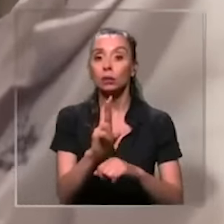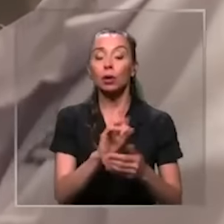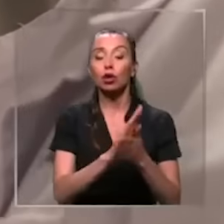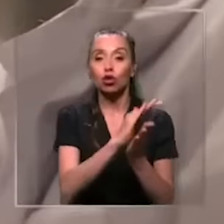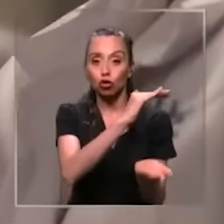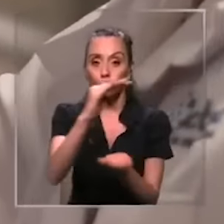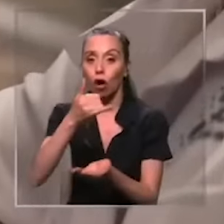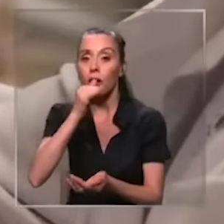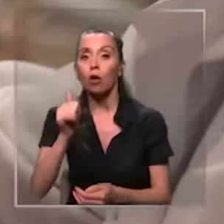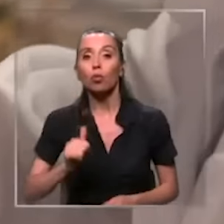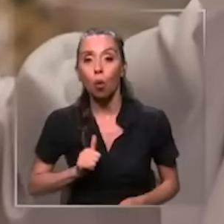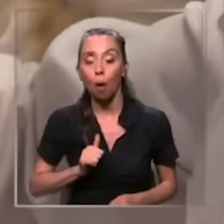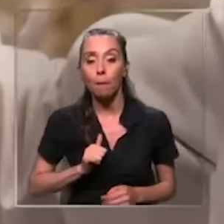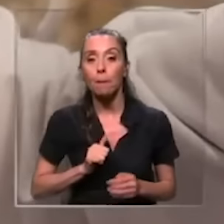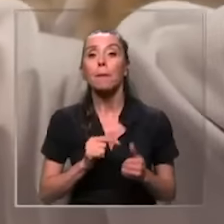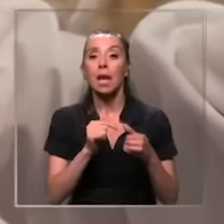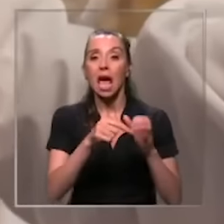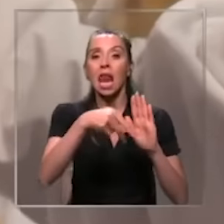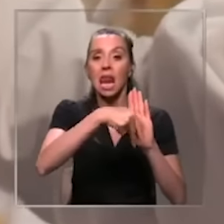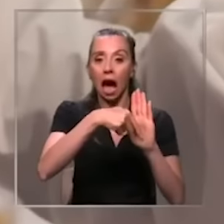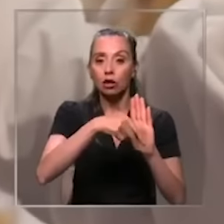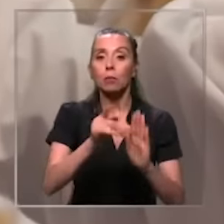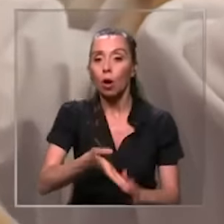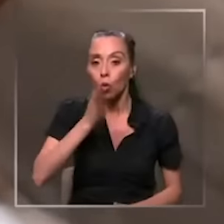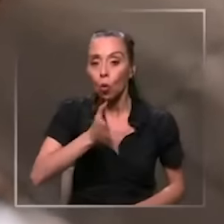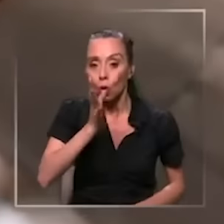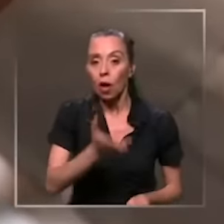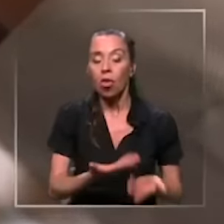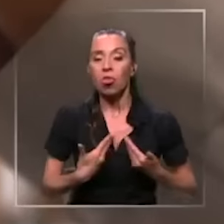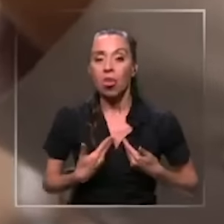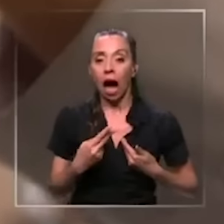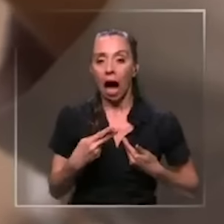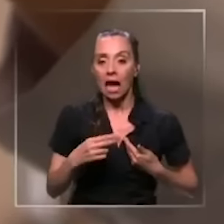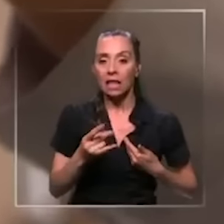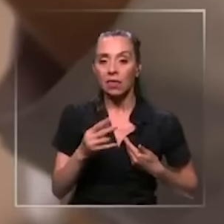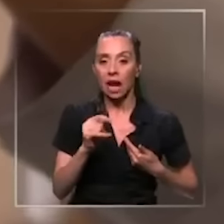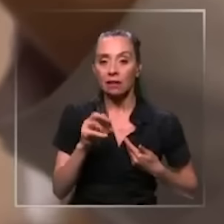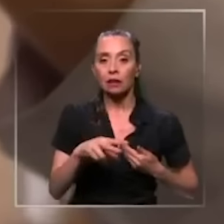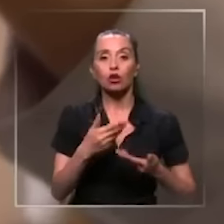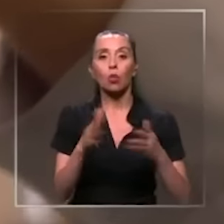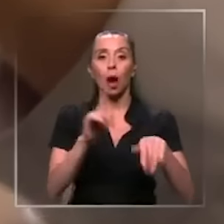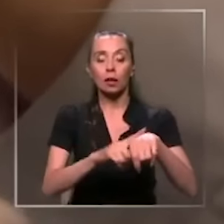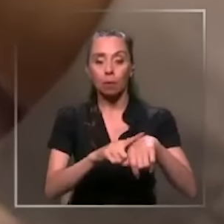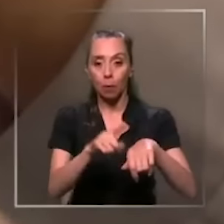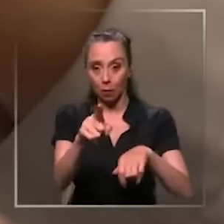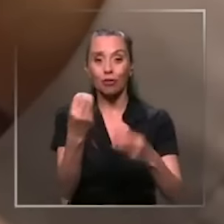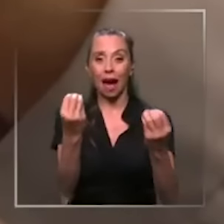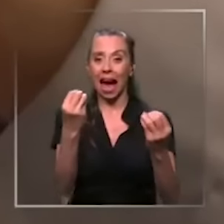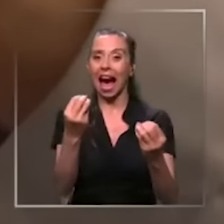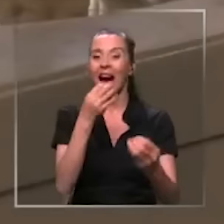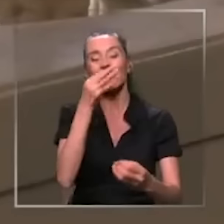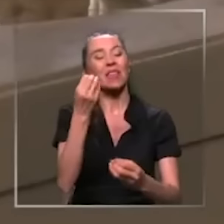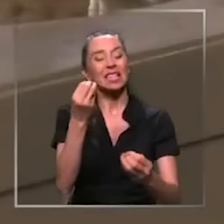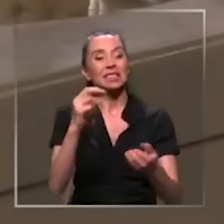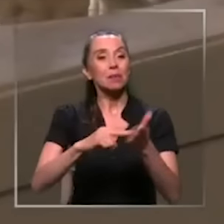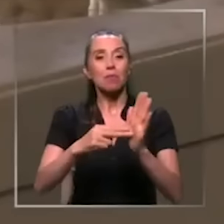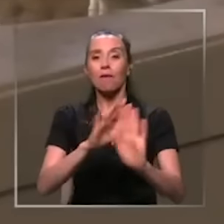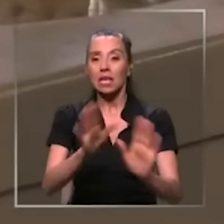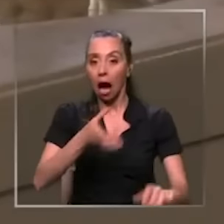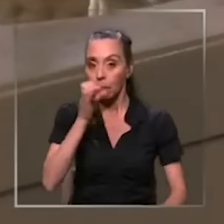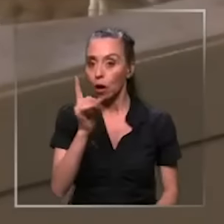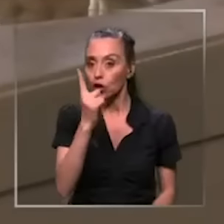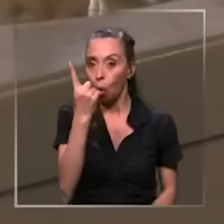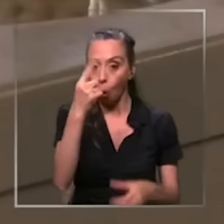cumplen con la normativa, nos hidratan y podemos seguir tomándolas en cualquier momento y sin problemas, dirá usted. Pero no, hay